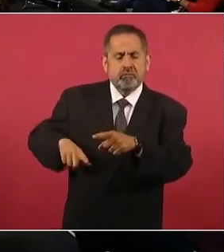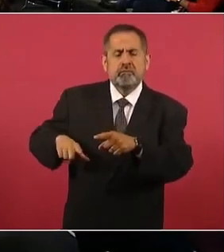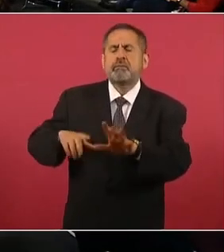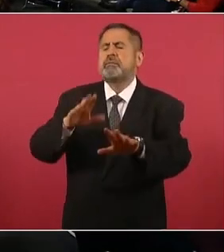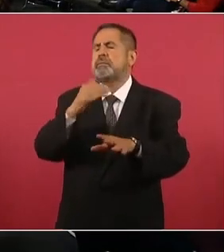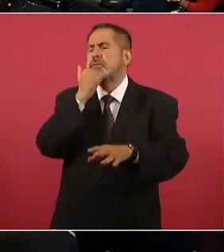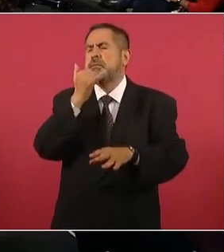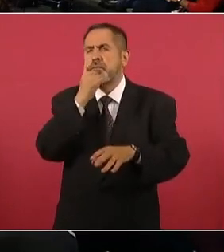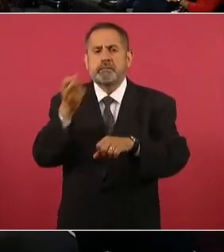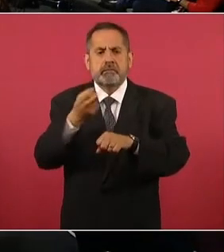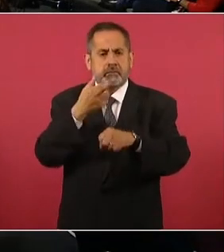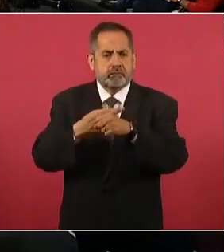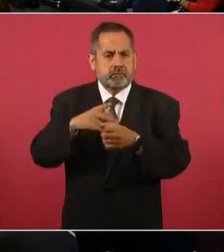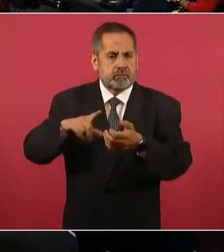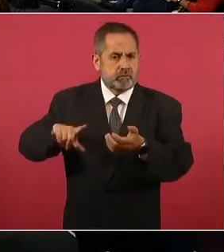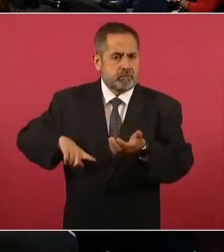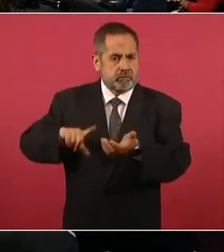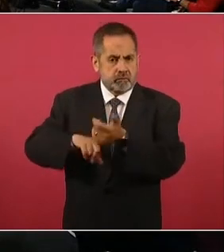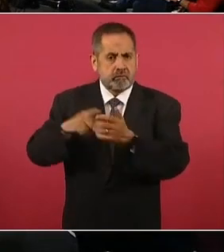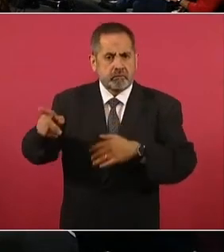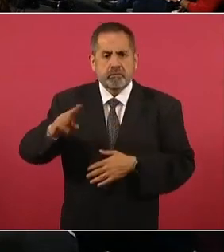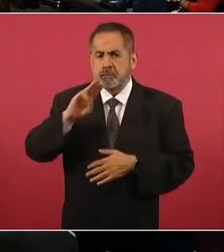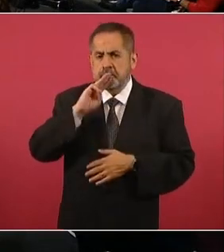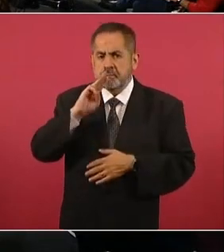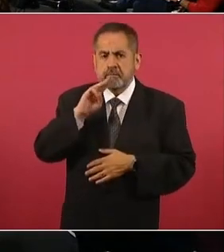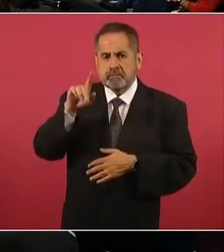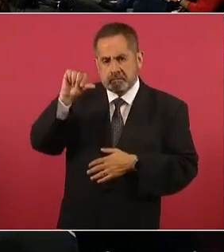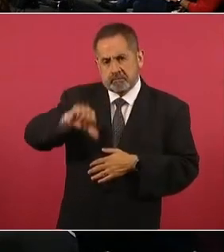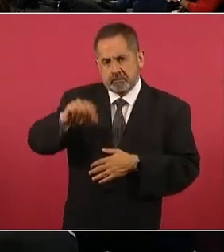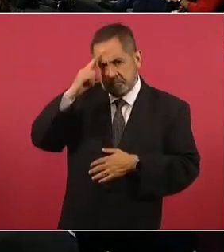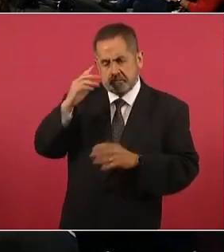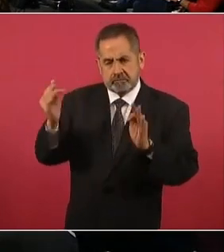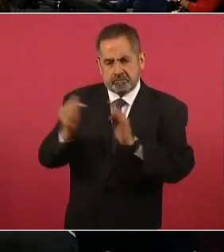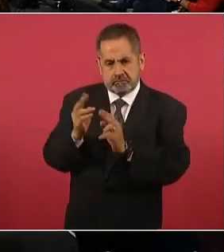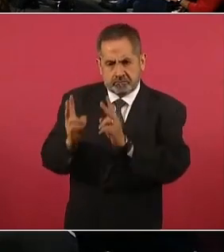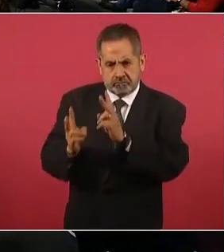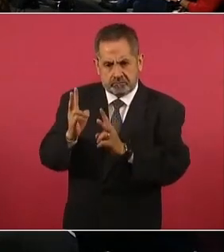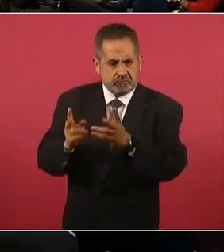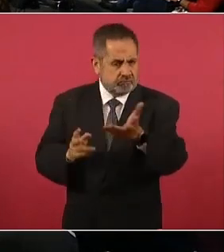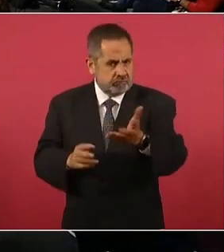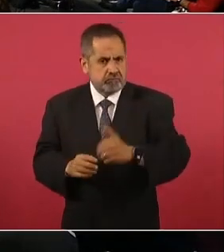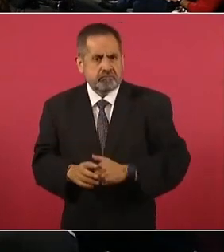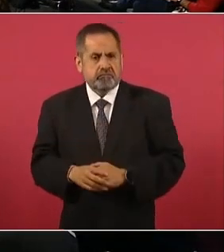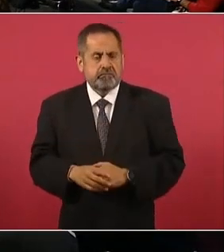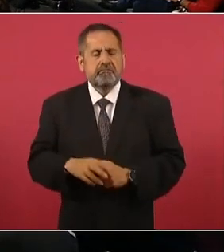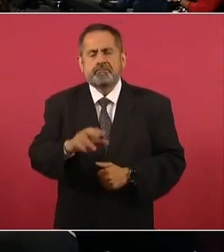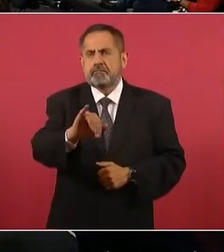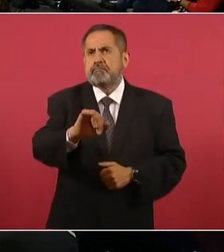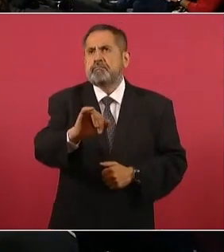secretario de Gobernación a la mamá de Claudia Ivonne para que le muestre todas las pruebas? Sí, nada más que